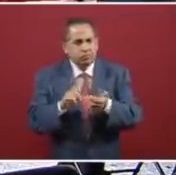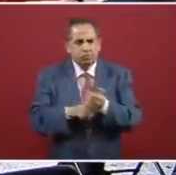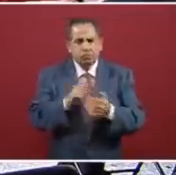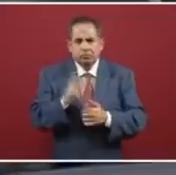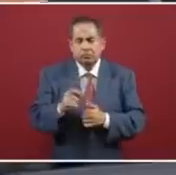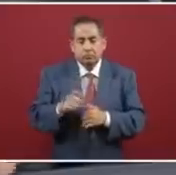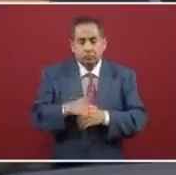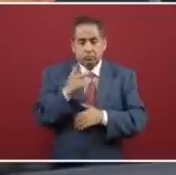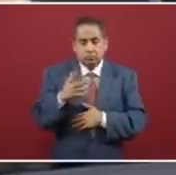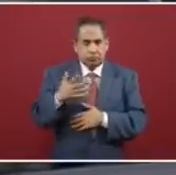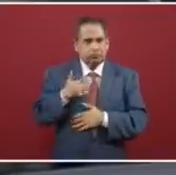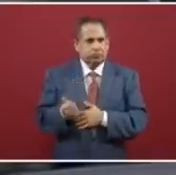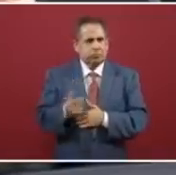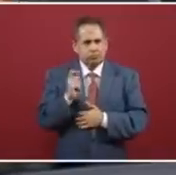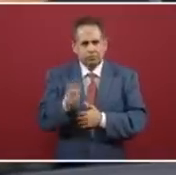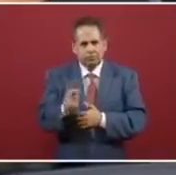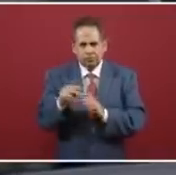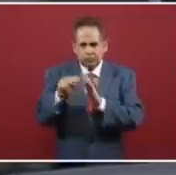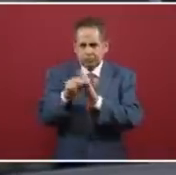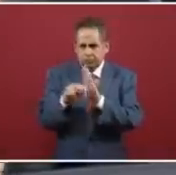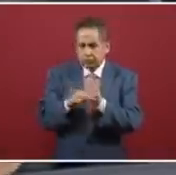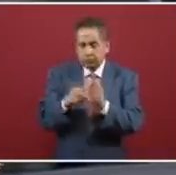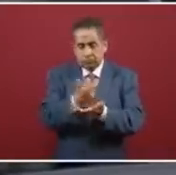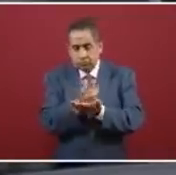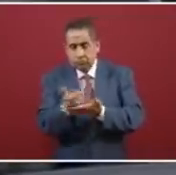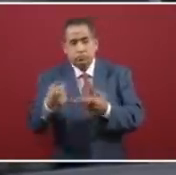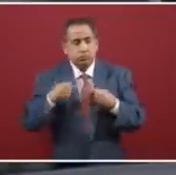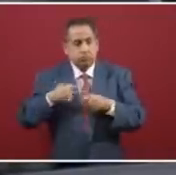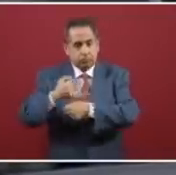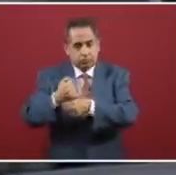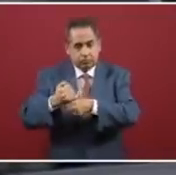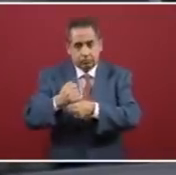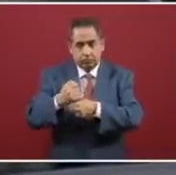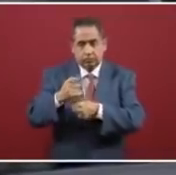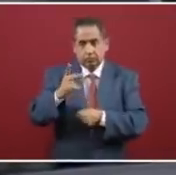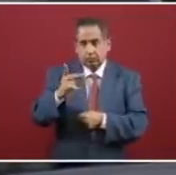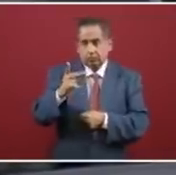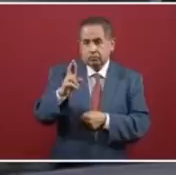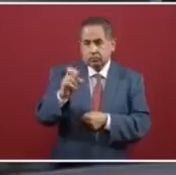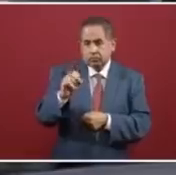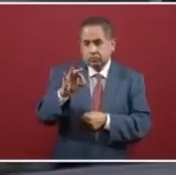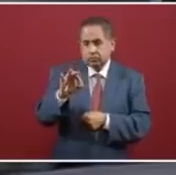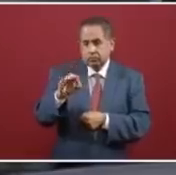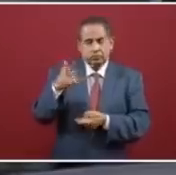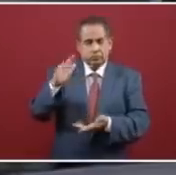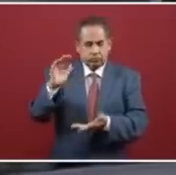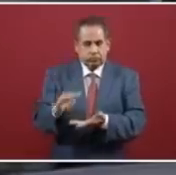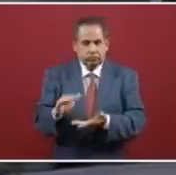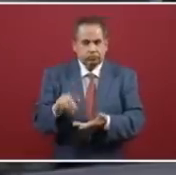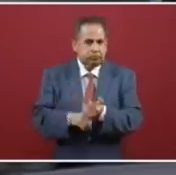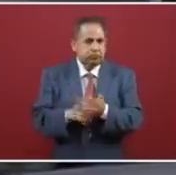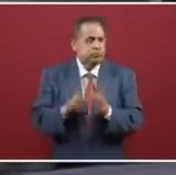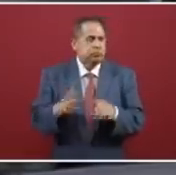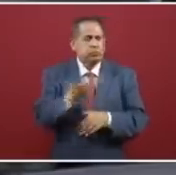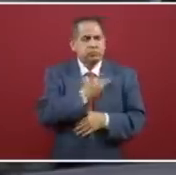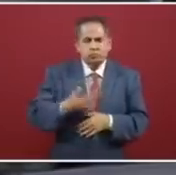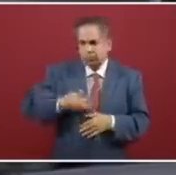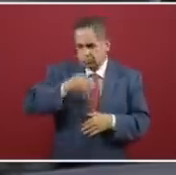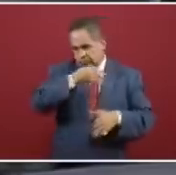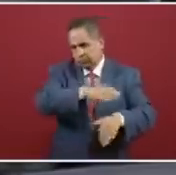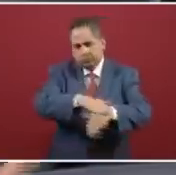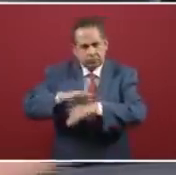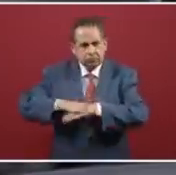porque entendemos que la nómina de inspectores de la procuraduría disminuyó porque de hecho el presidente